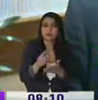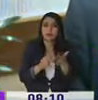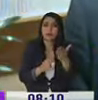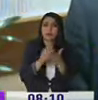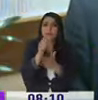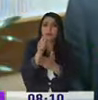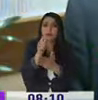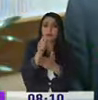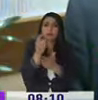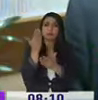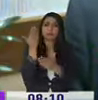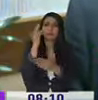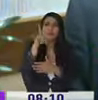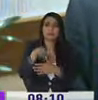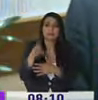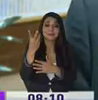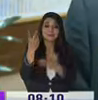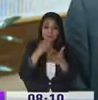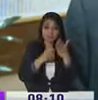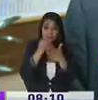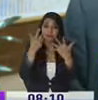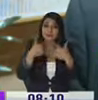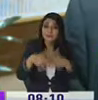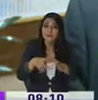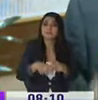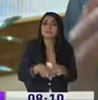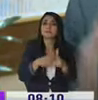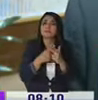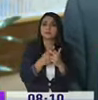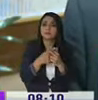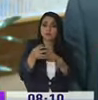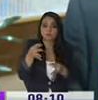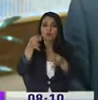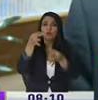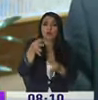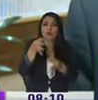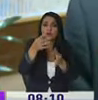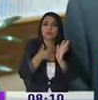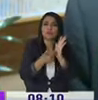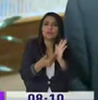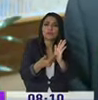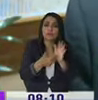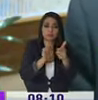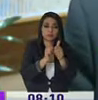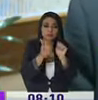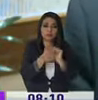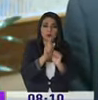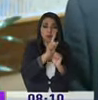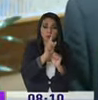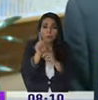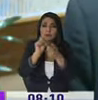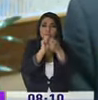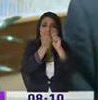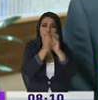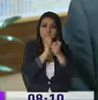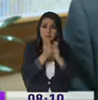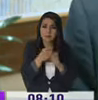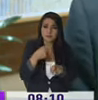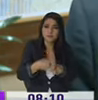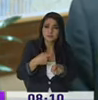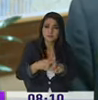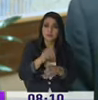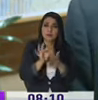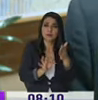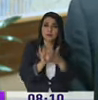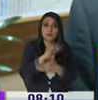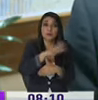del PUOS, que fue en julio del 2016, tomamos como base una hoja matriz en donde está cada uno de los cambios de manera específica que se aprobaron en todo